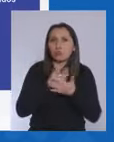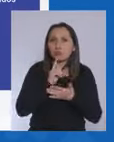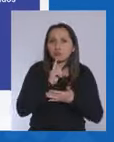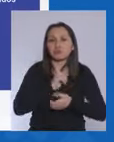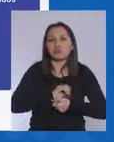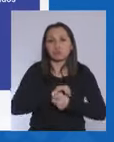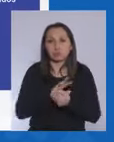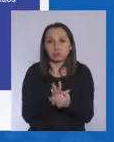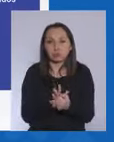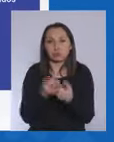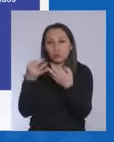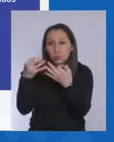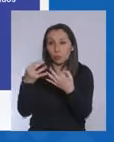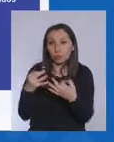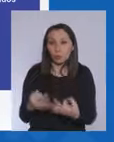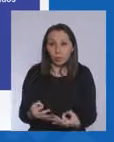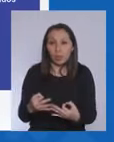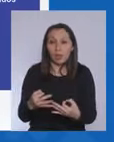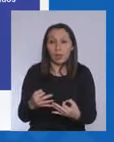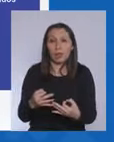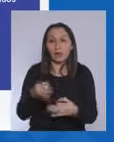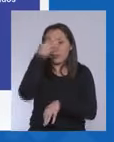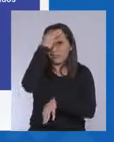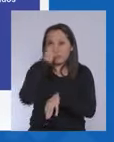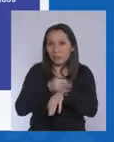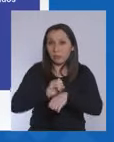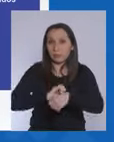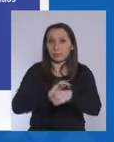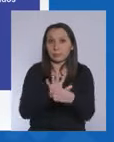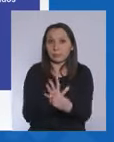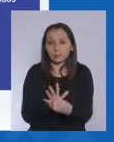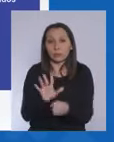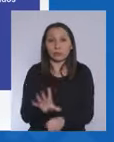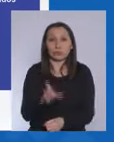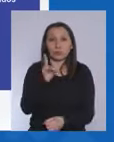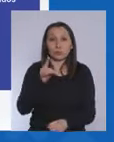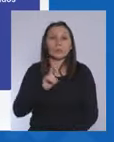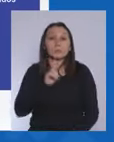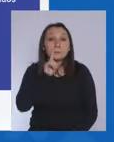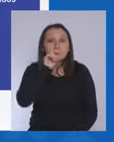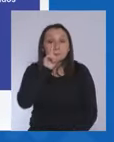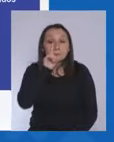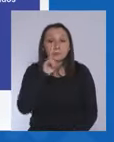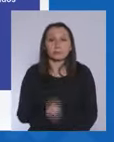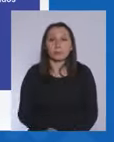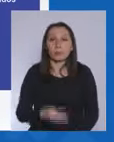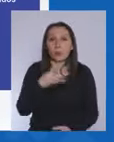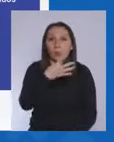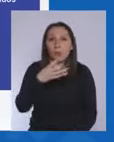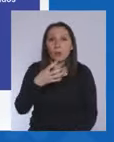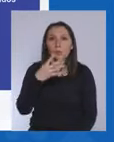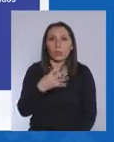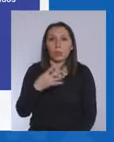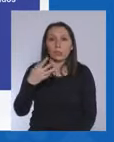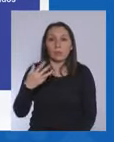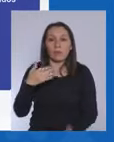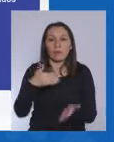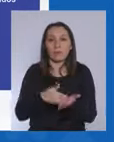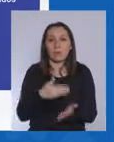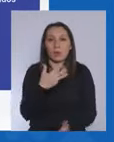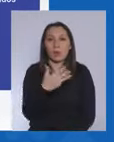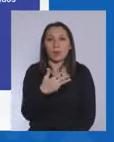con esto la cifra total de pacientes con coronavirus diagnóstica por pcr es de 449 mil